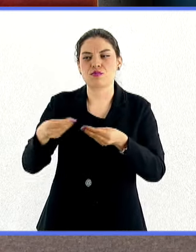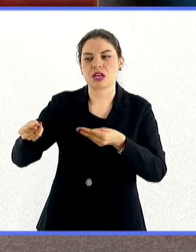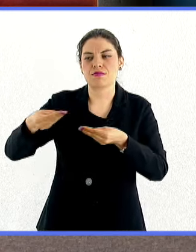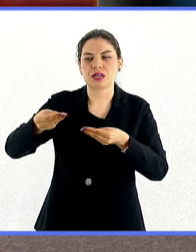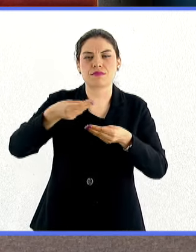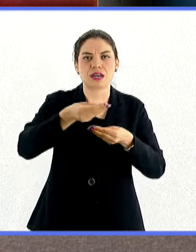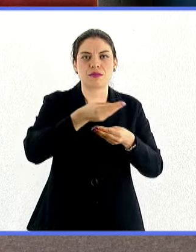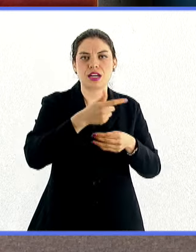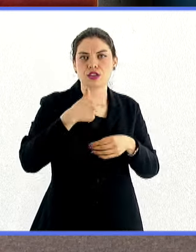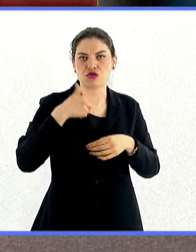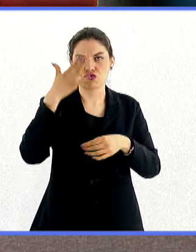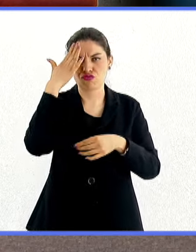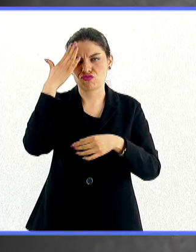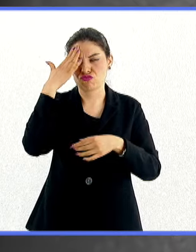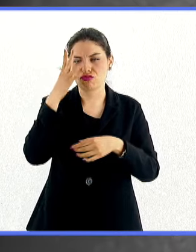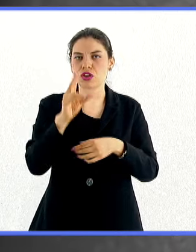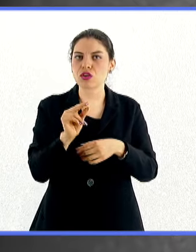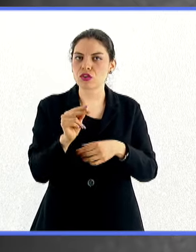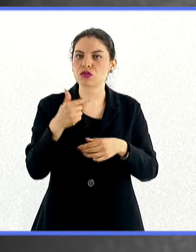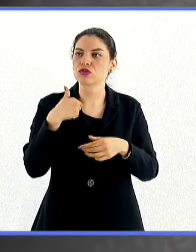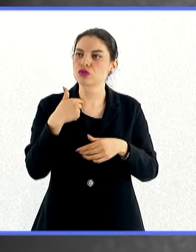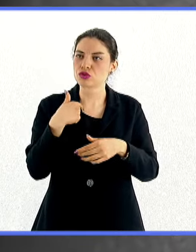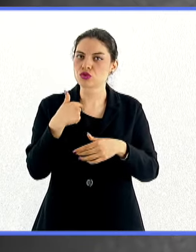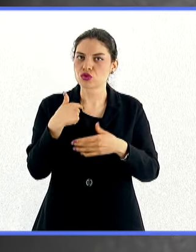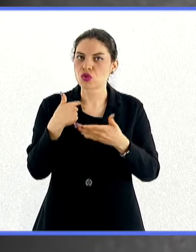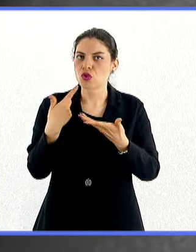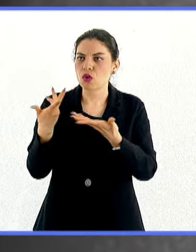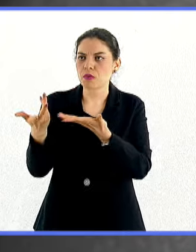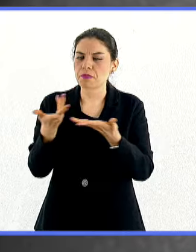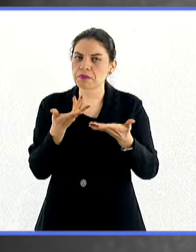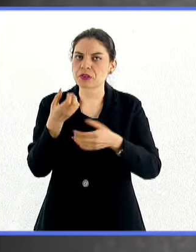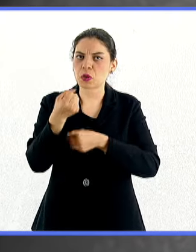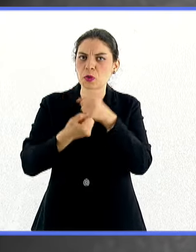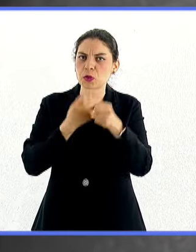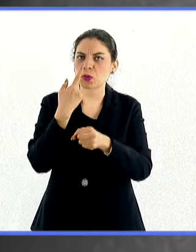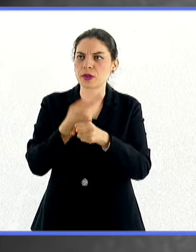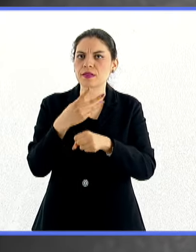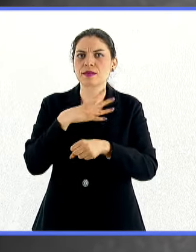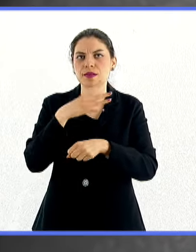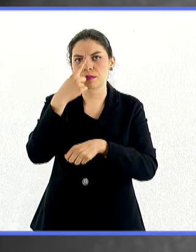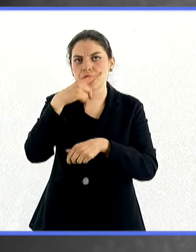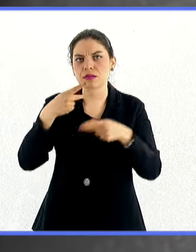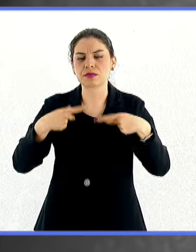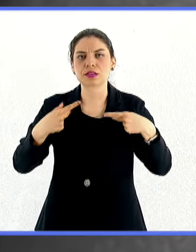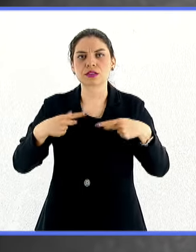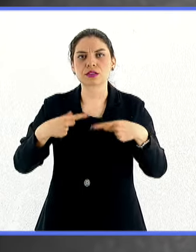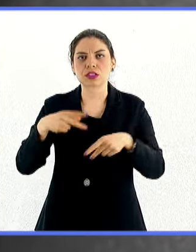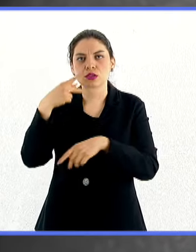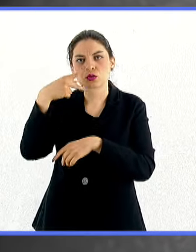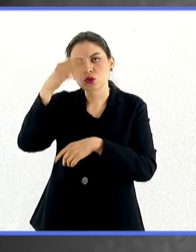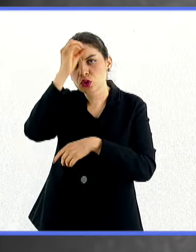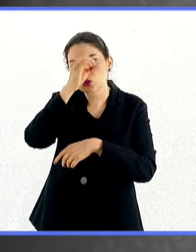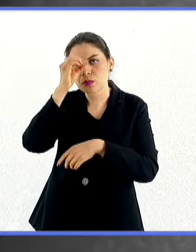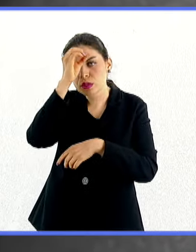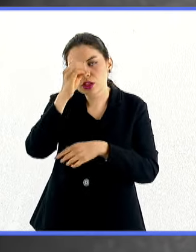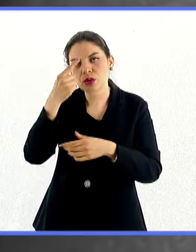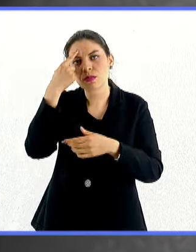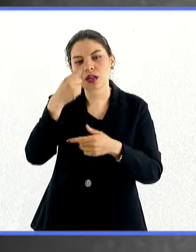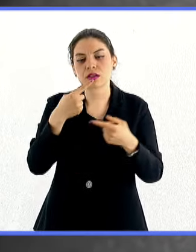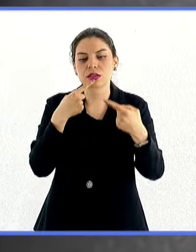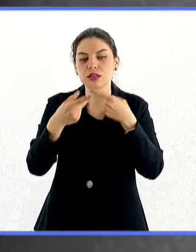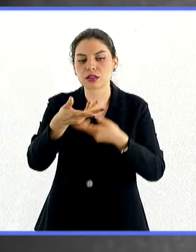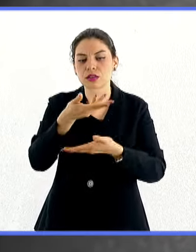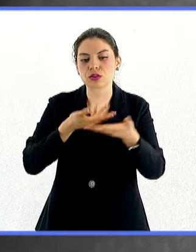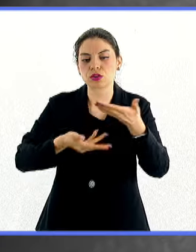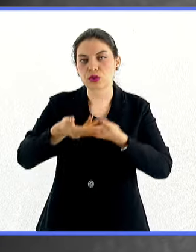sino con quien permite que esas voces hablen. Y yo creo que esa es una labor decisiva del cronista, abrir esta conversación